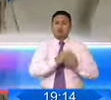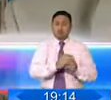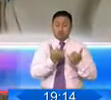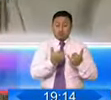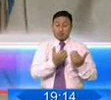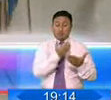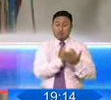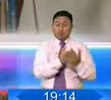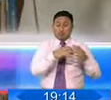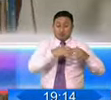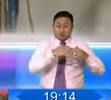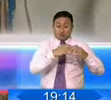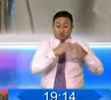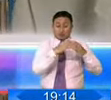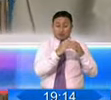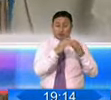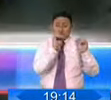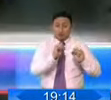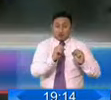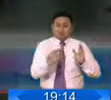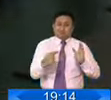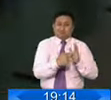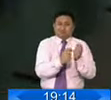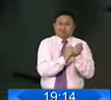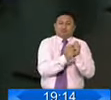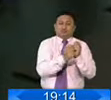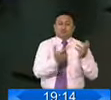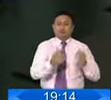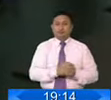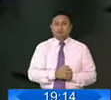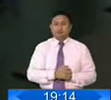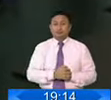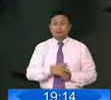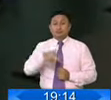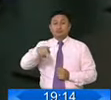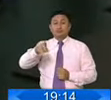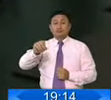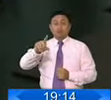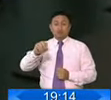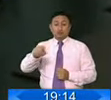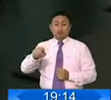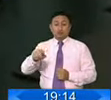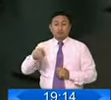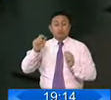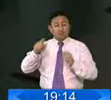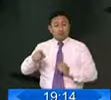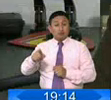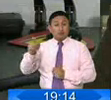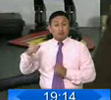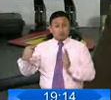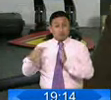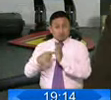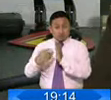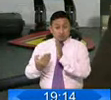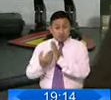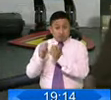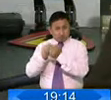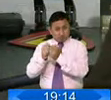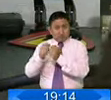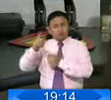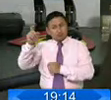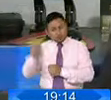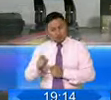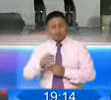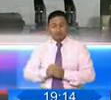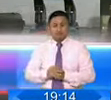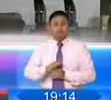saliendo de la crisis, nos mete ajuste fiscal. Aunque Pozo dice que esos ajustes serán necesarios. Todo insertado